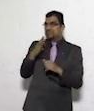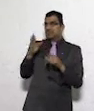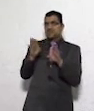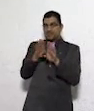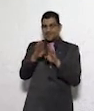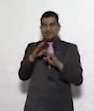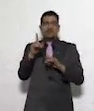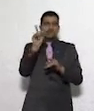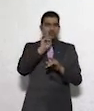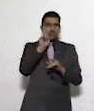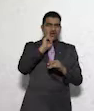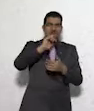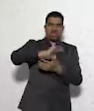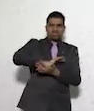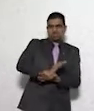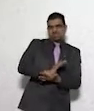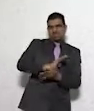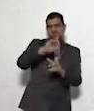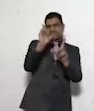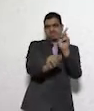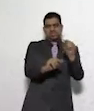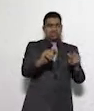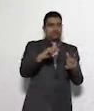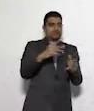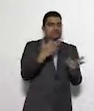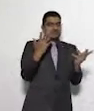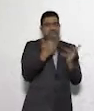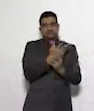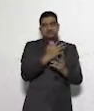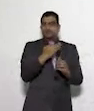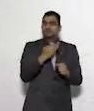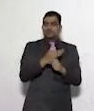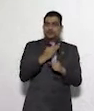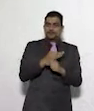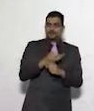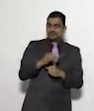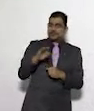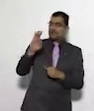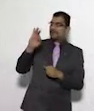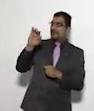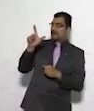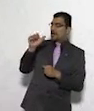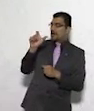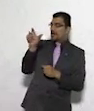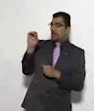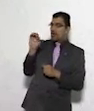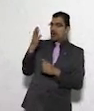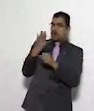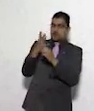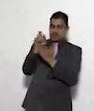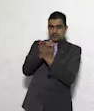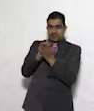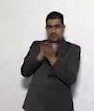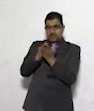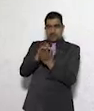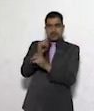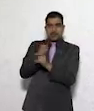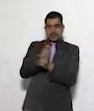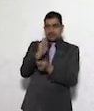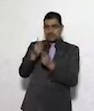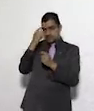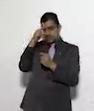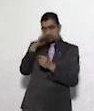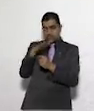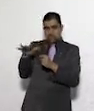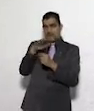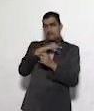de género. Según el reporte reciente de Flaxo, de la Facultad Latinoamericana de Ciencias Sociales,